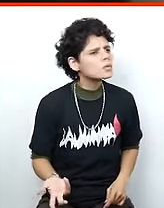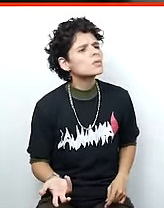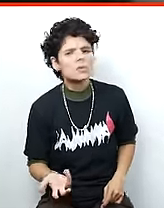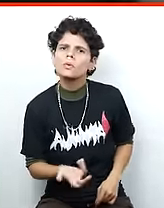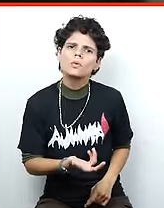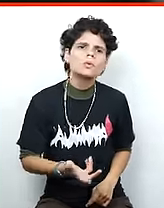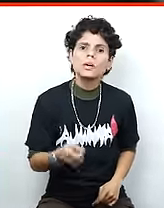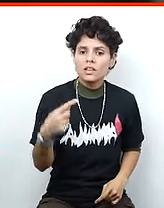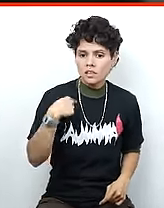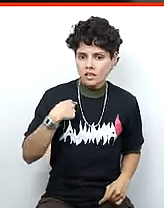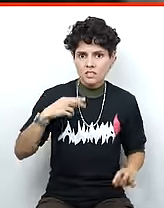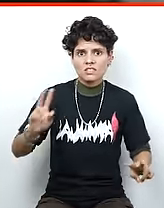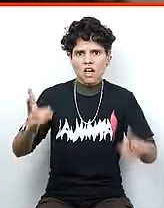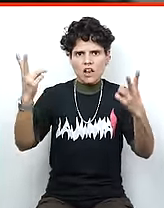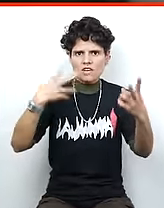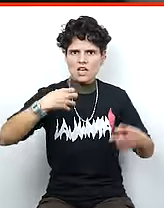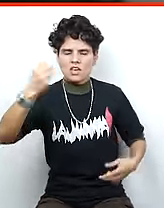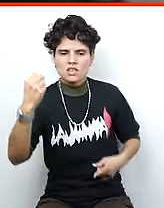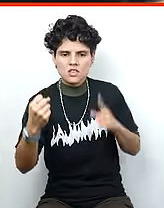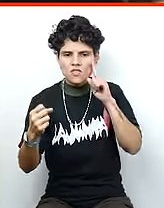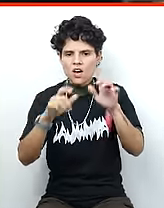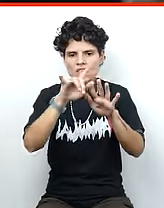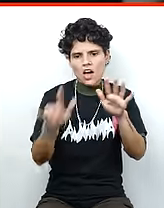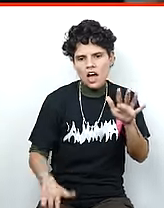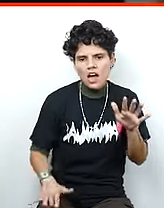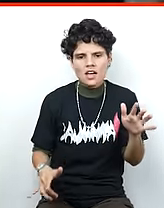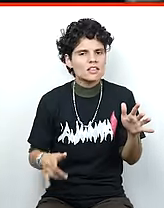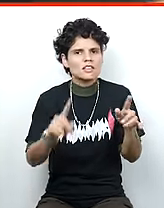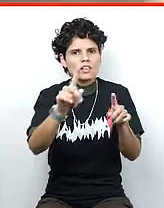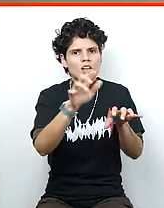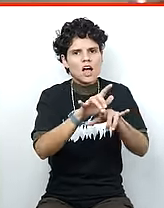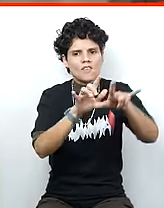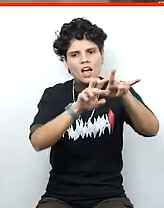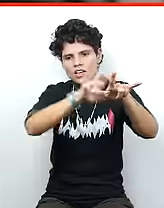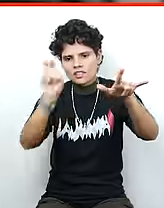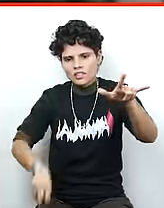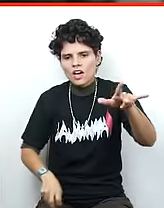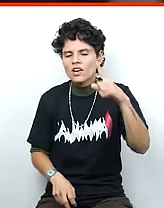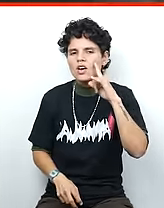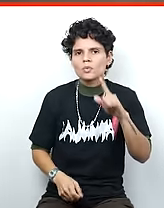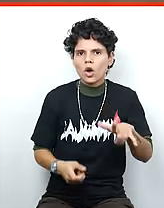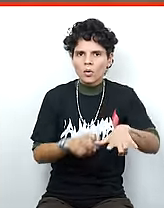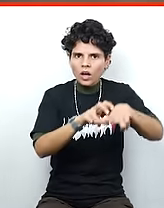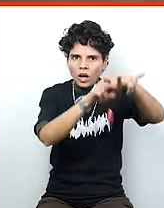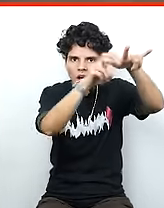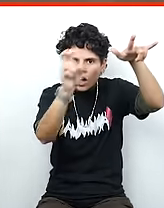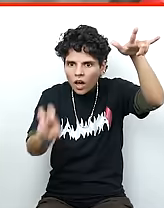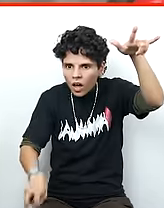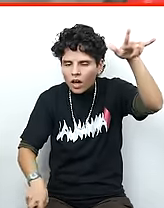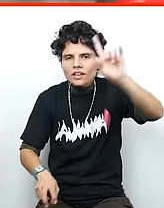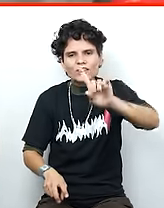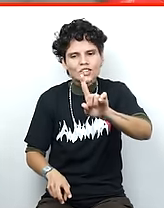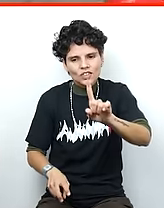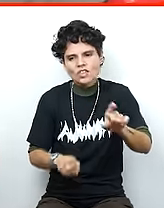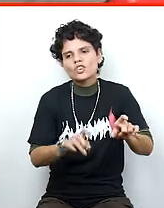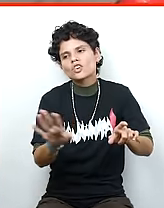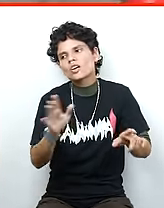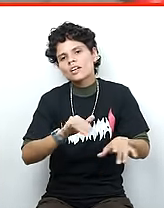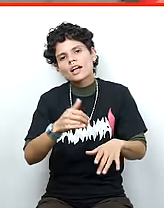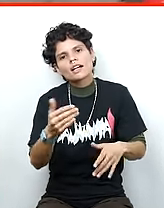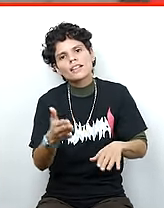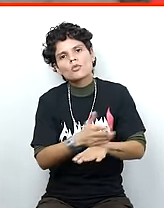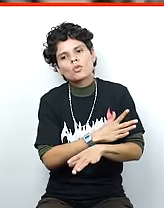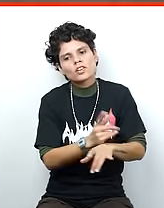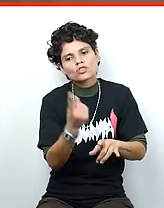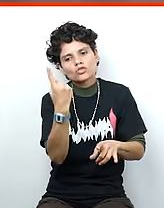Si alguien más viene, vamos a tener que bajar del avión porque... Pero si la guay viene volando, ¿cómo te bajas del avión? No, antes de que saliera, pues.